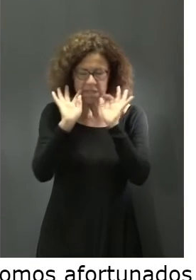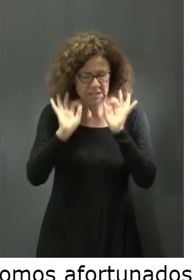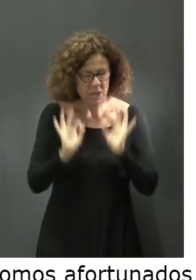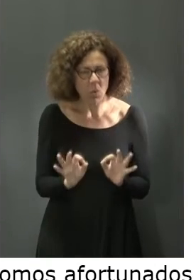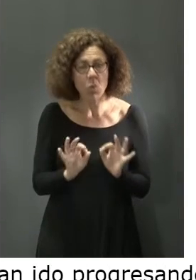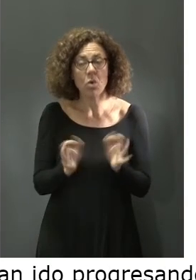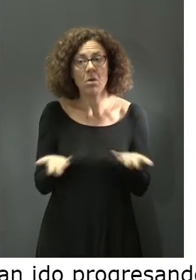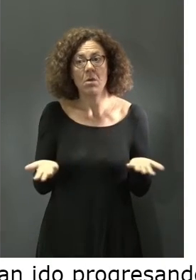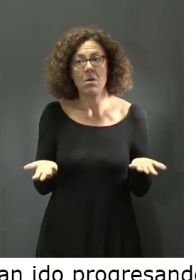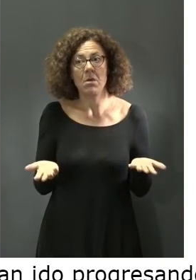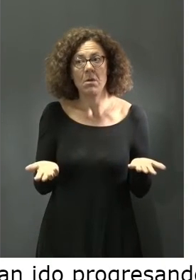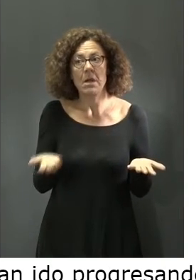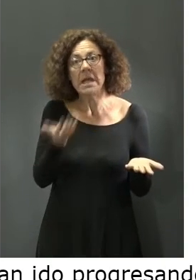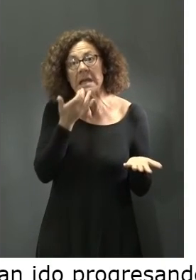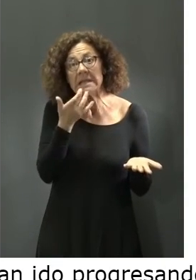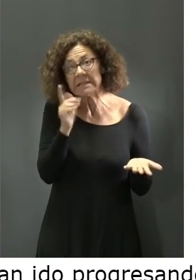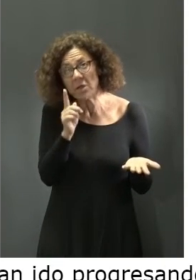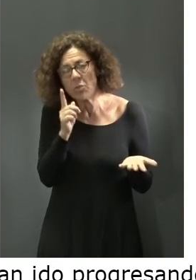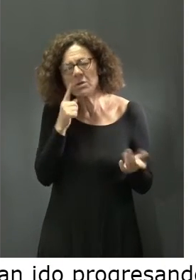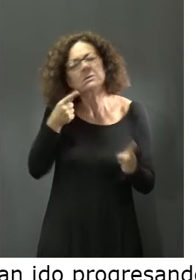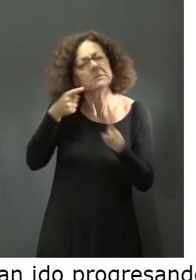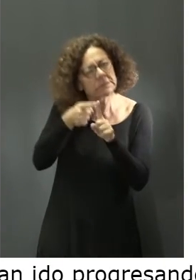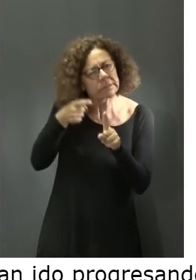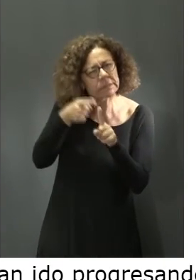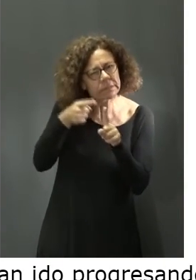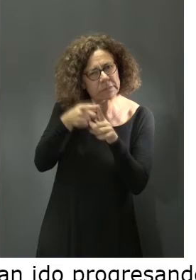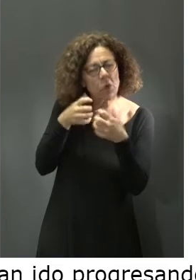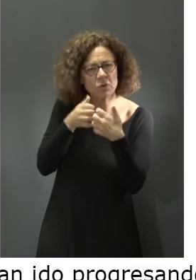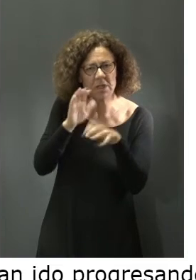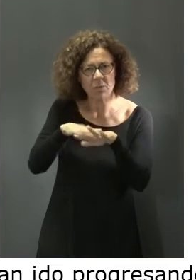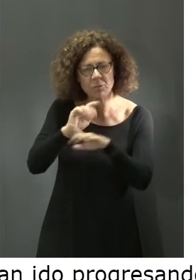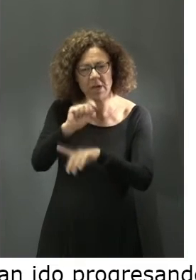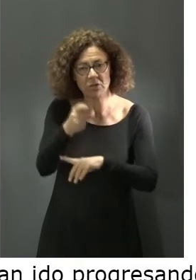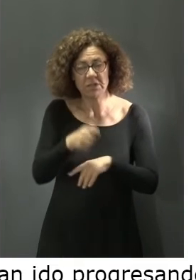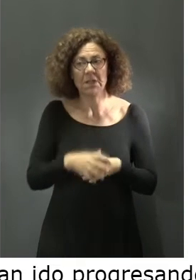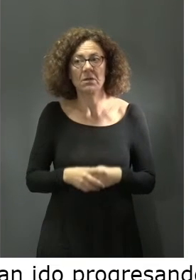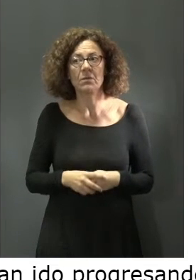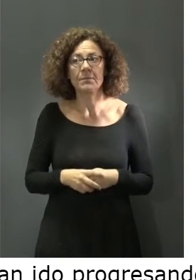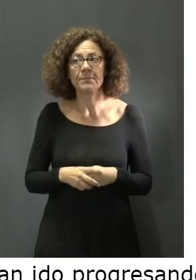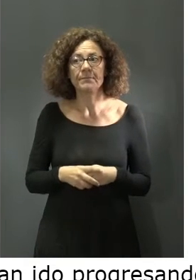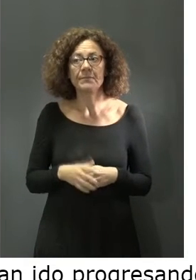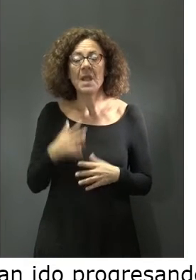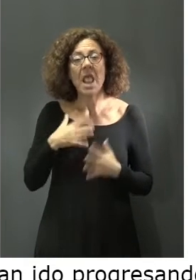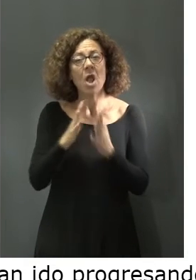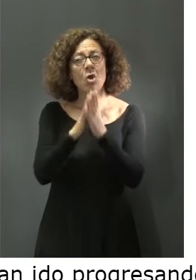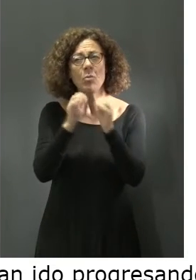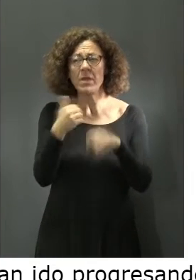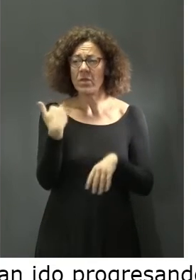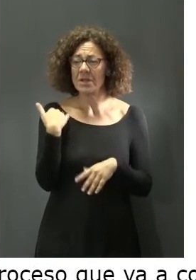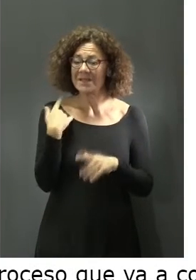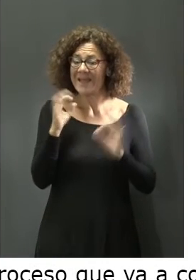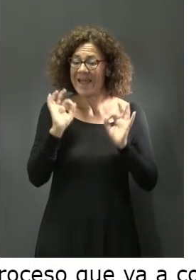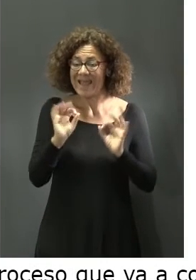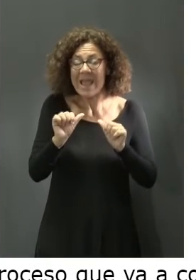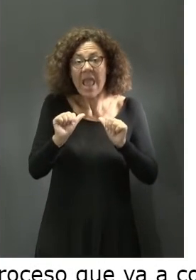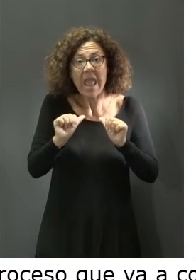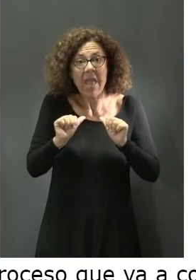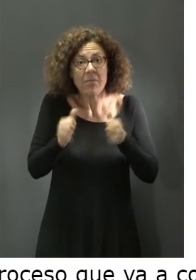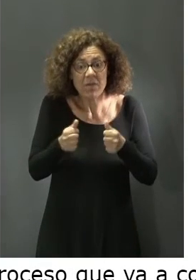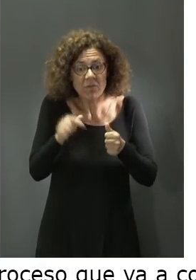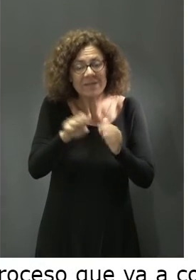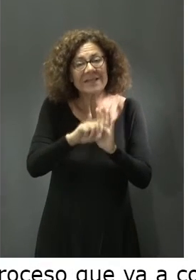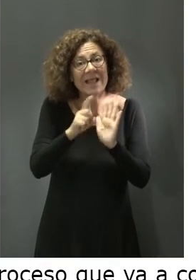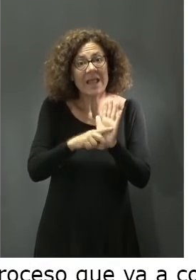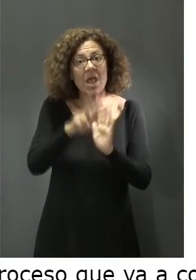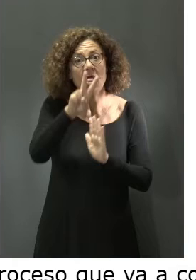duda, y si no, nos empeñaremos un poco más en que esto sea así, ¿no? Y la Convención fue el punto de partida desde aquella ley